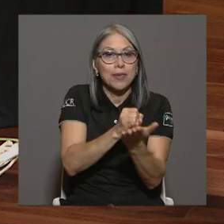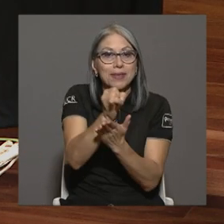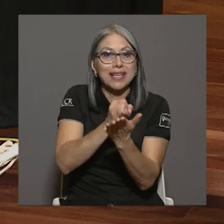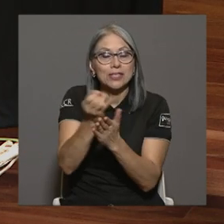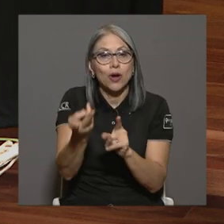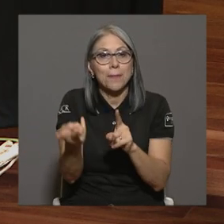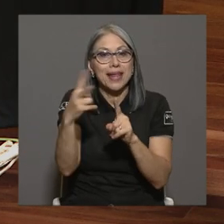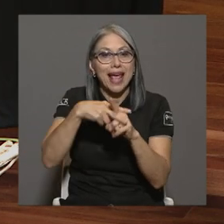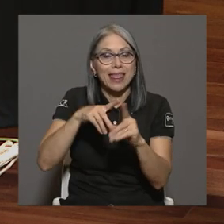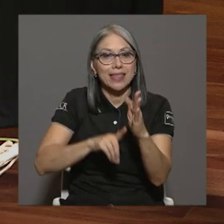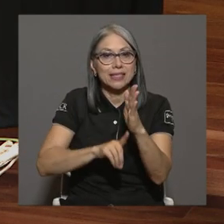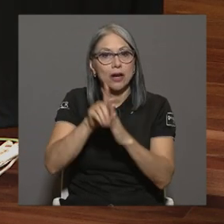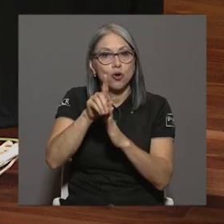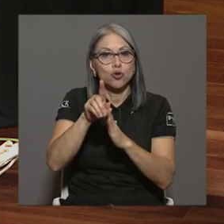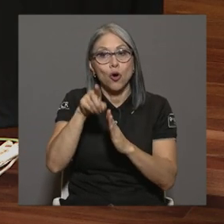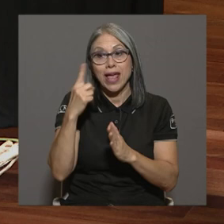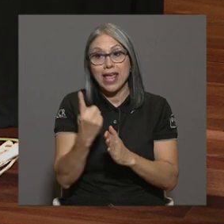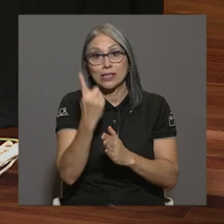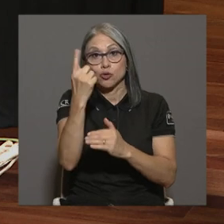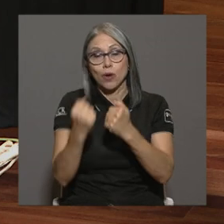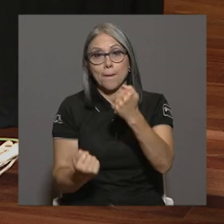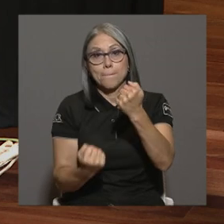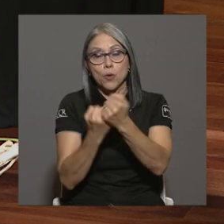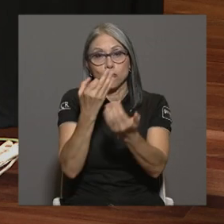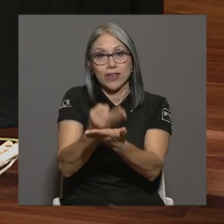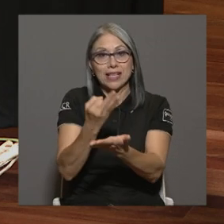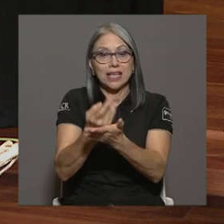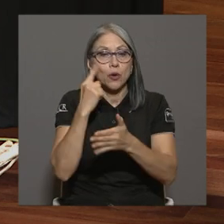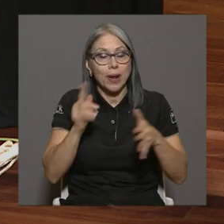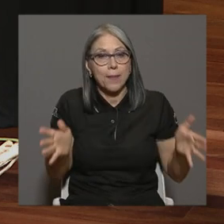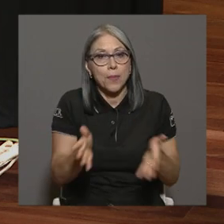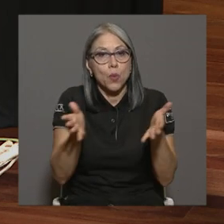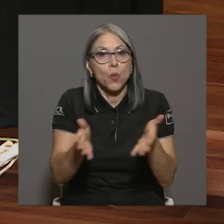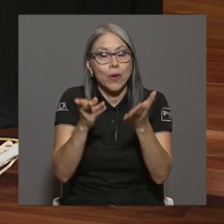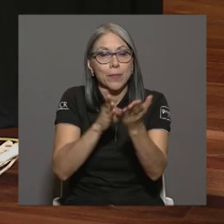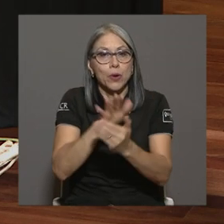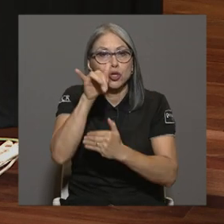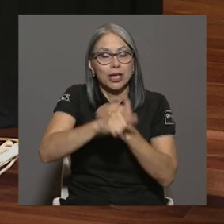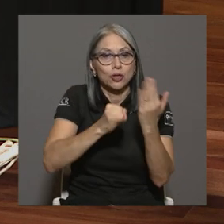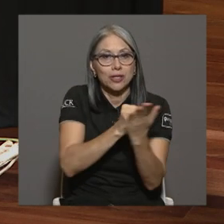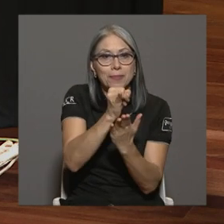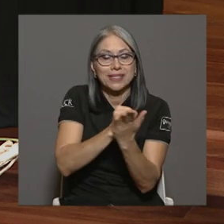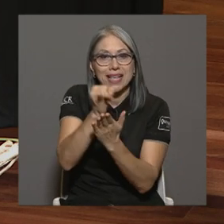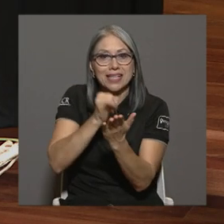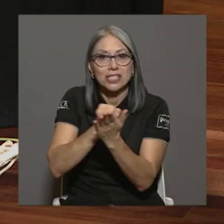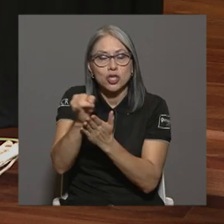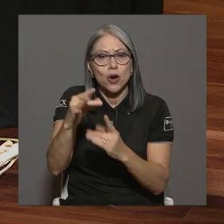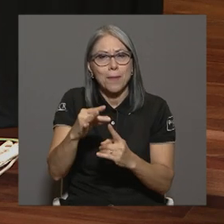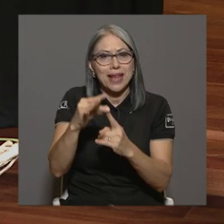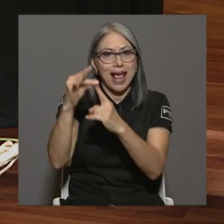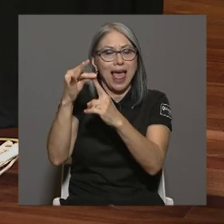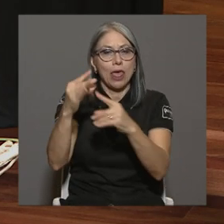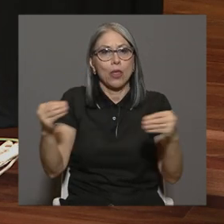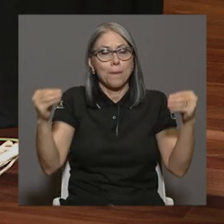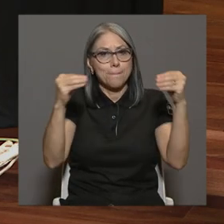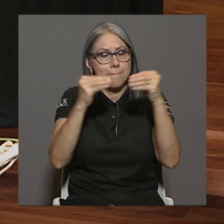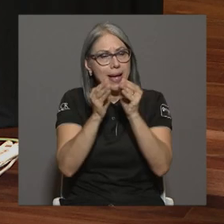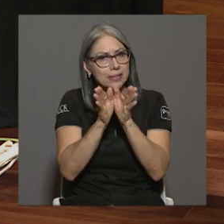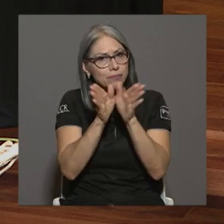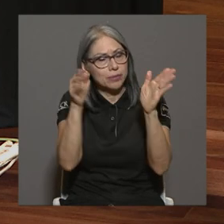Desarrollo, un apoyo financiero para promover la ejecución de proyectos de investigación aplicada de mayor